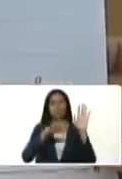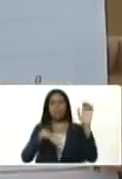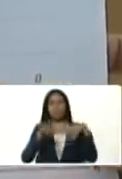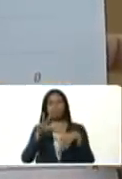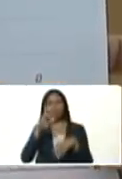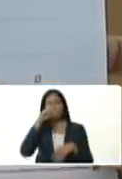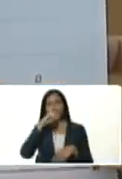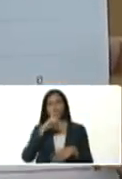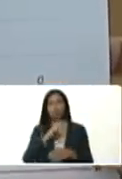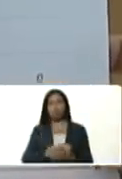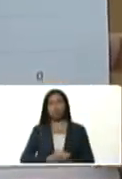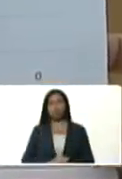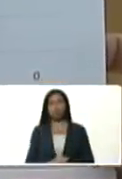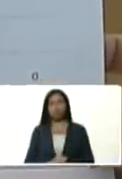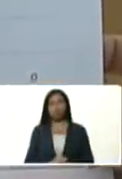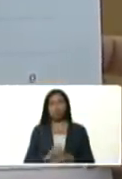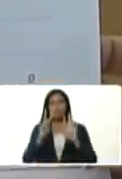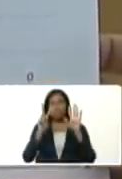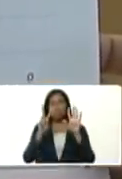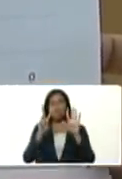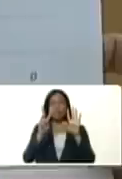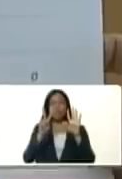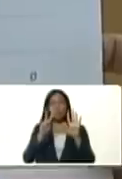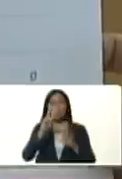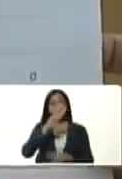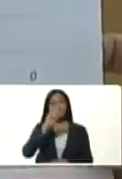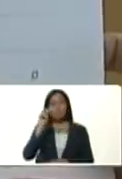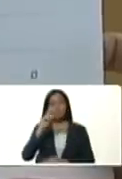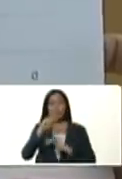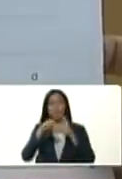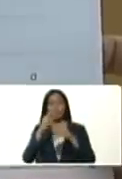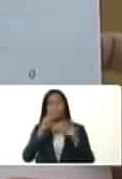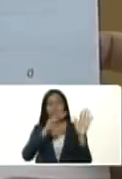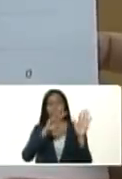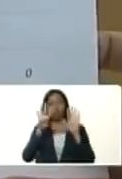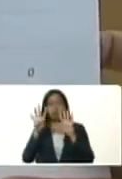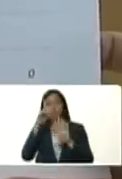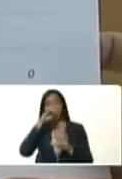años, 7 casos entre 20 y 29 años,